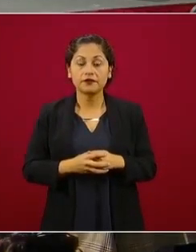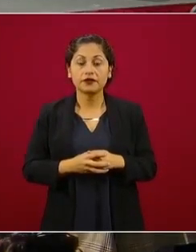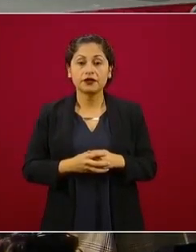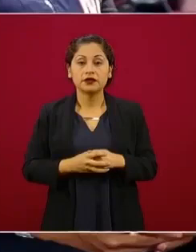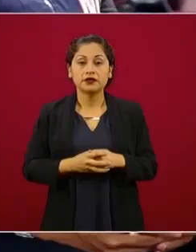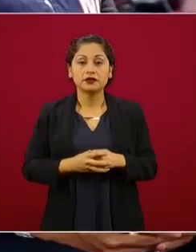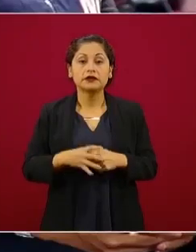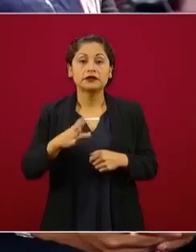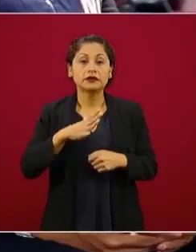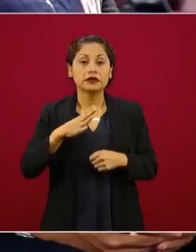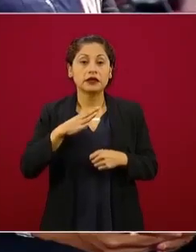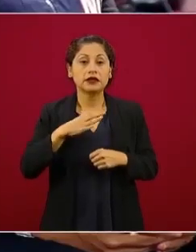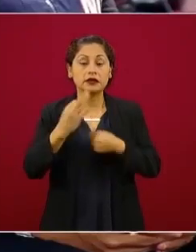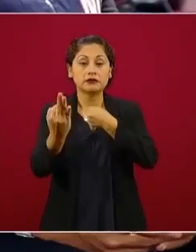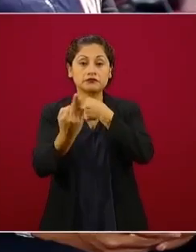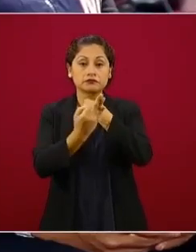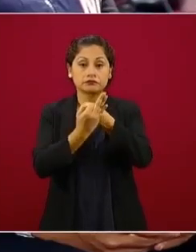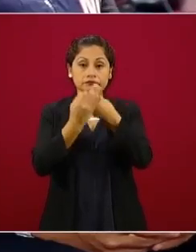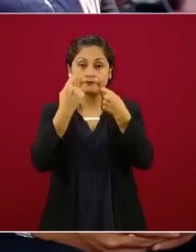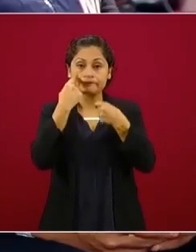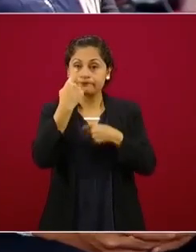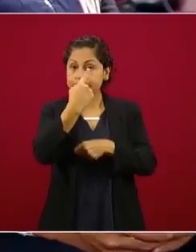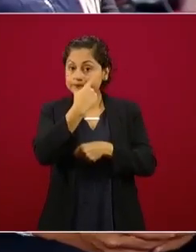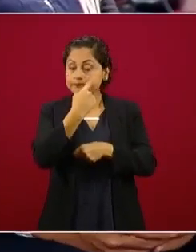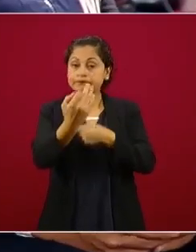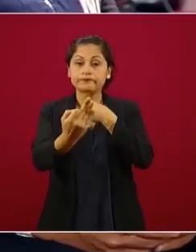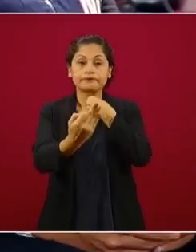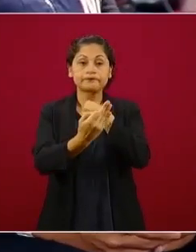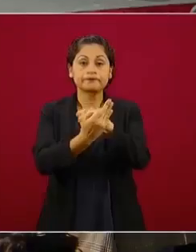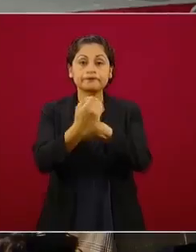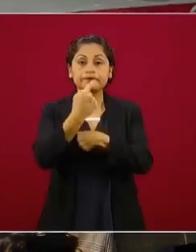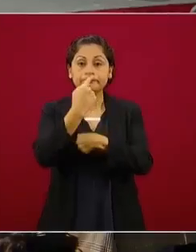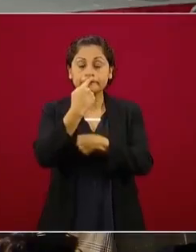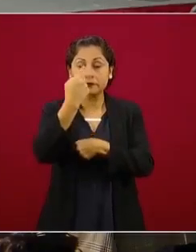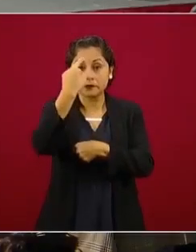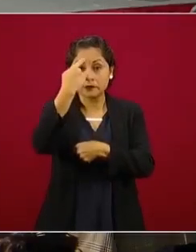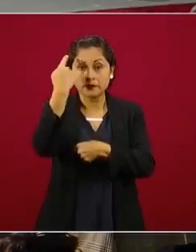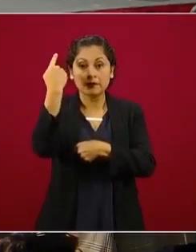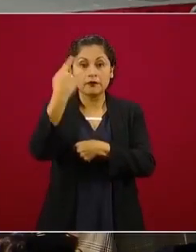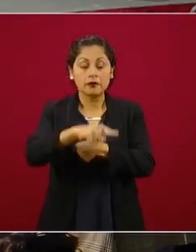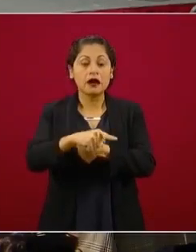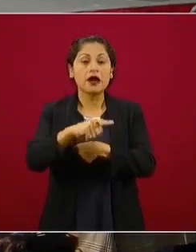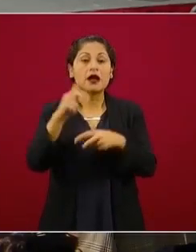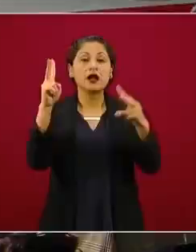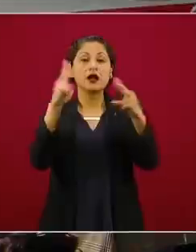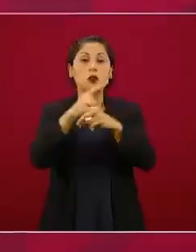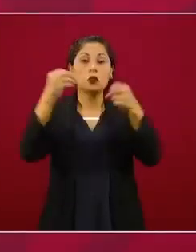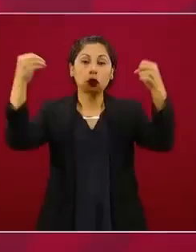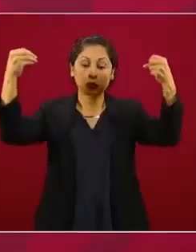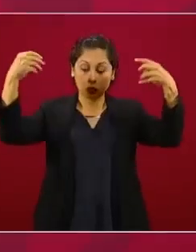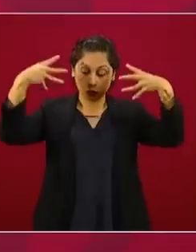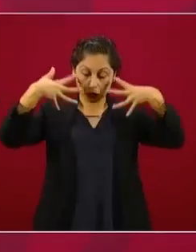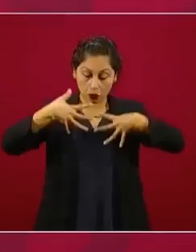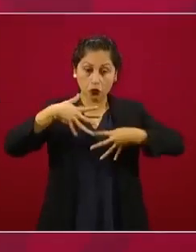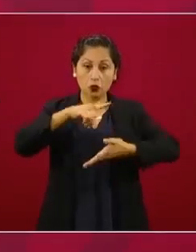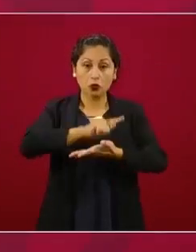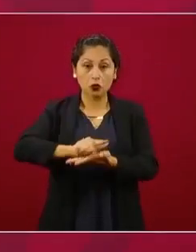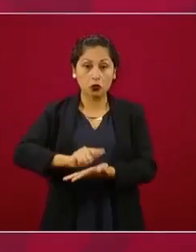protectores oculares y protectores de la vía respiratoria para evitar que los aerosoles que producen el